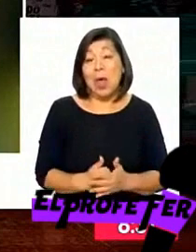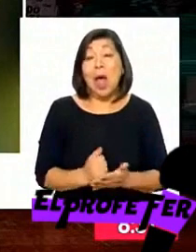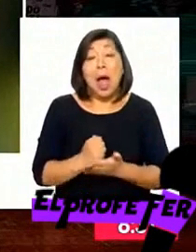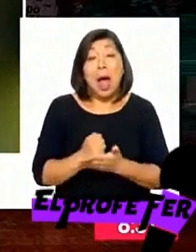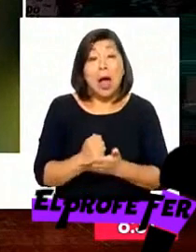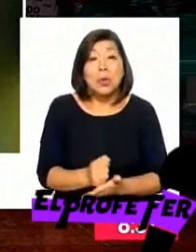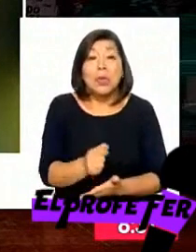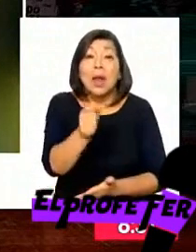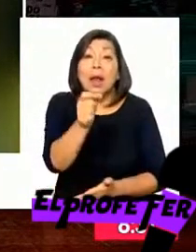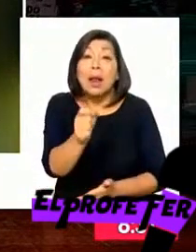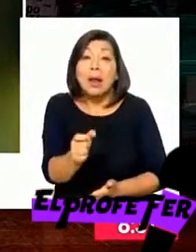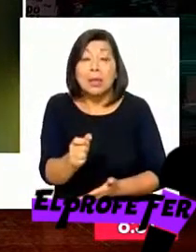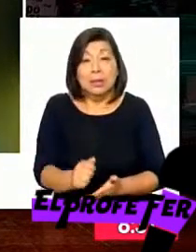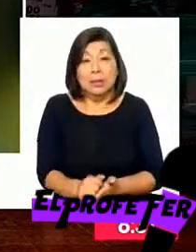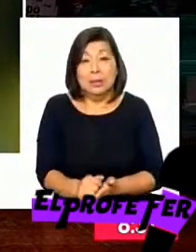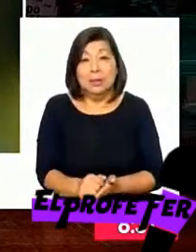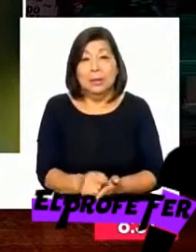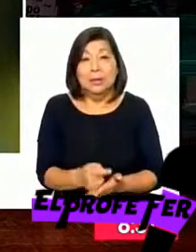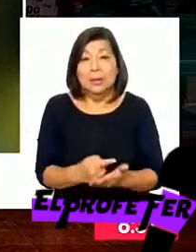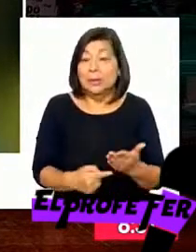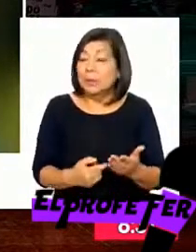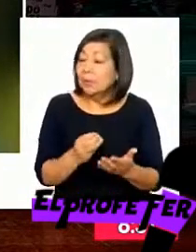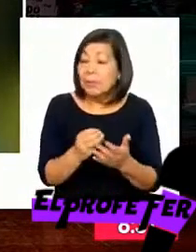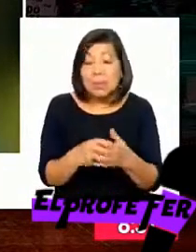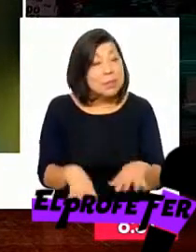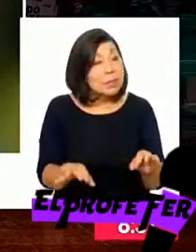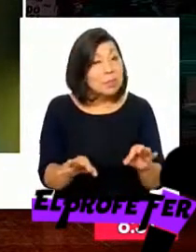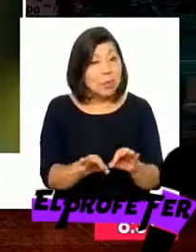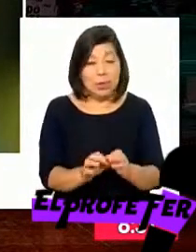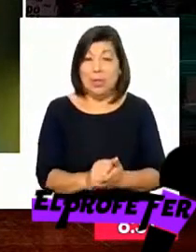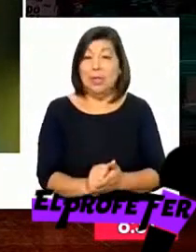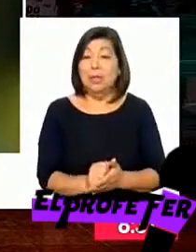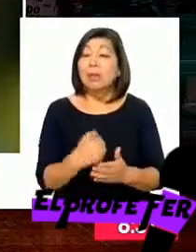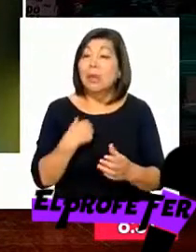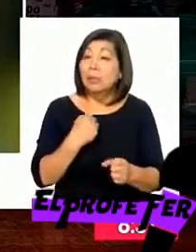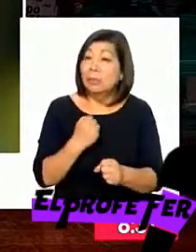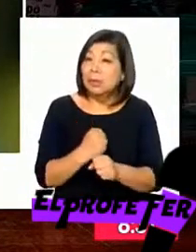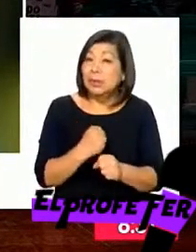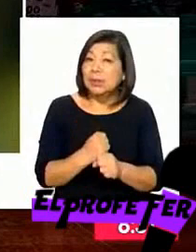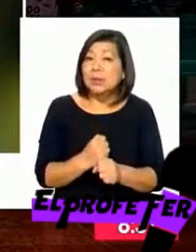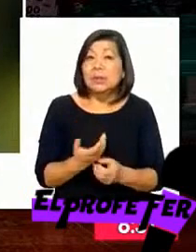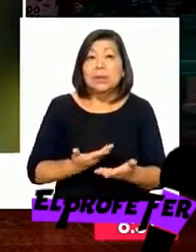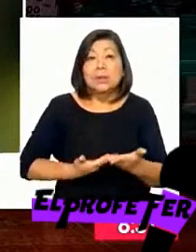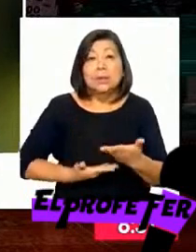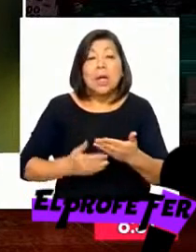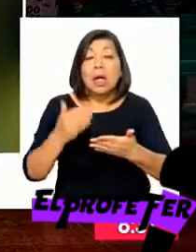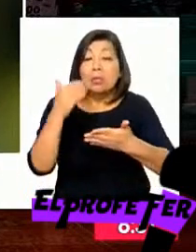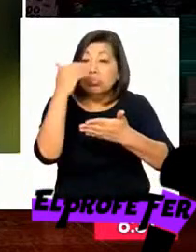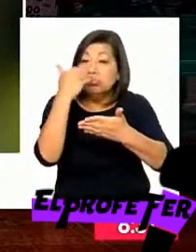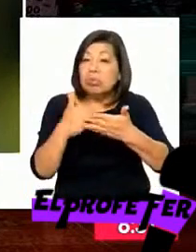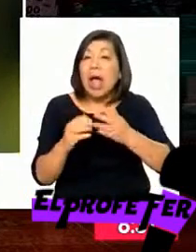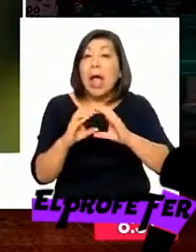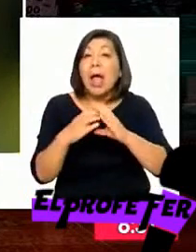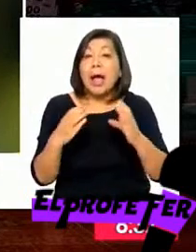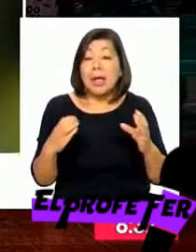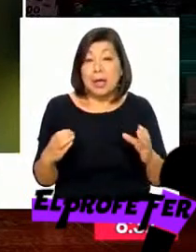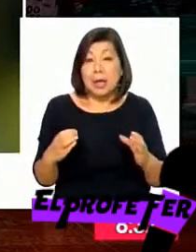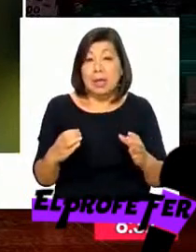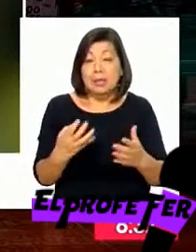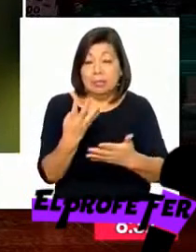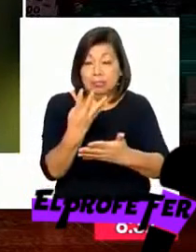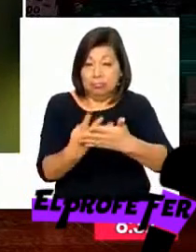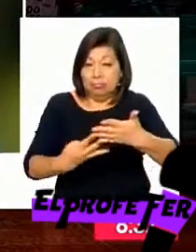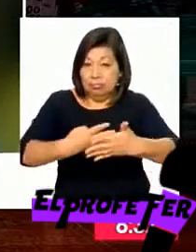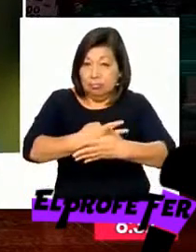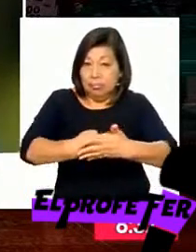ayuda humanitaria y la respuesta de primera línea, también estamos trabajando en la recalendarización de la programación